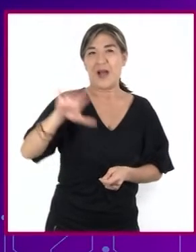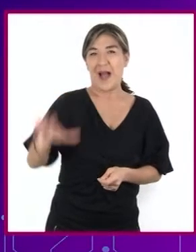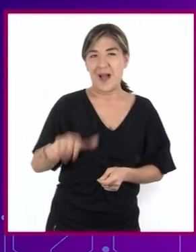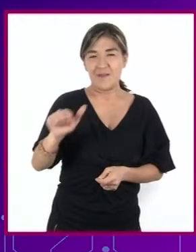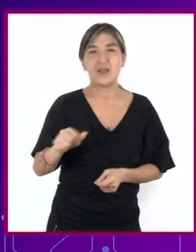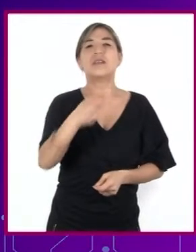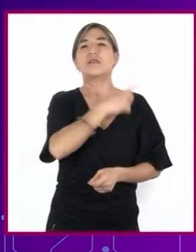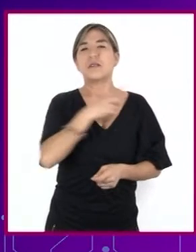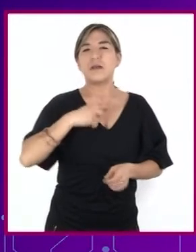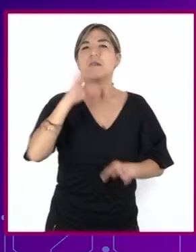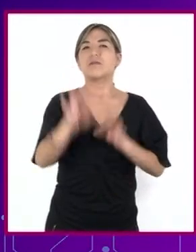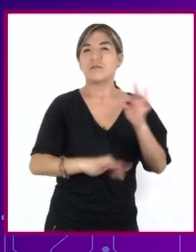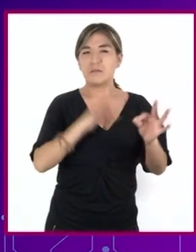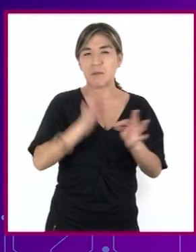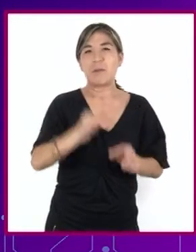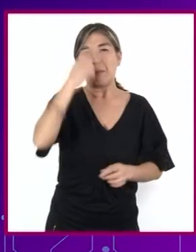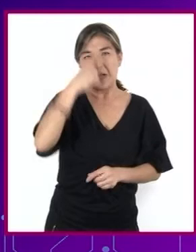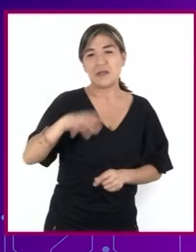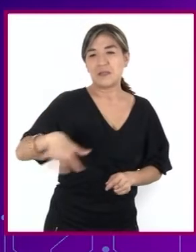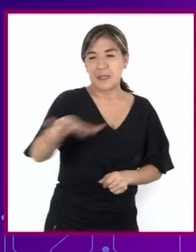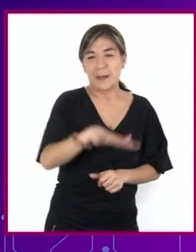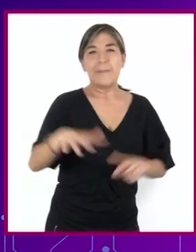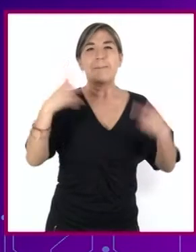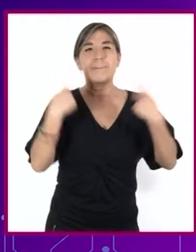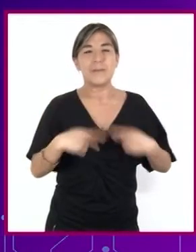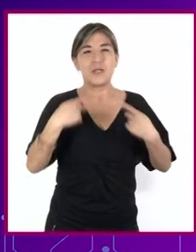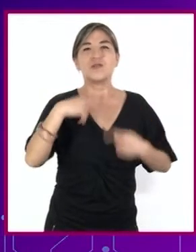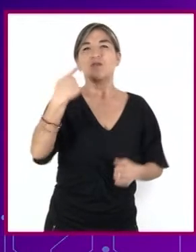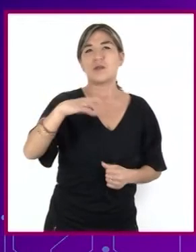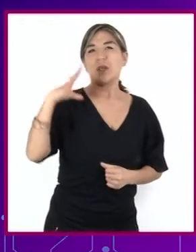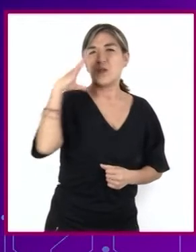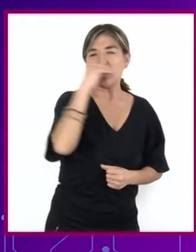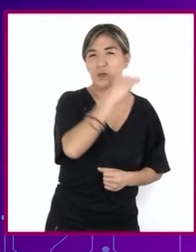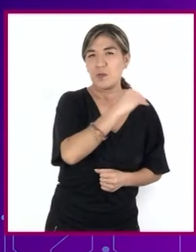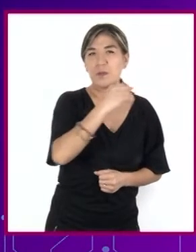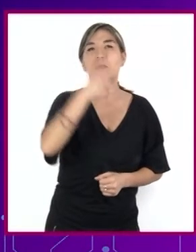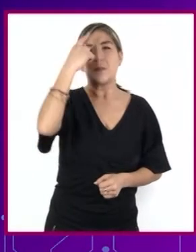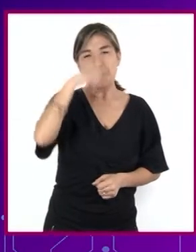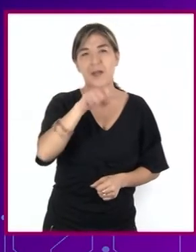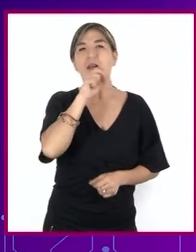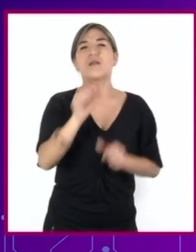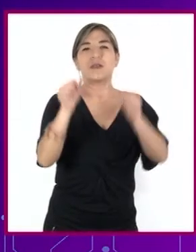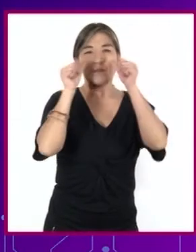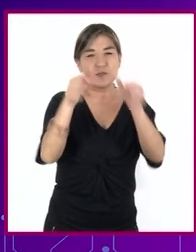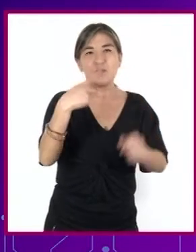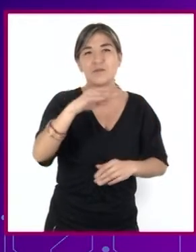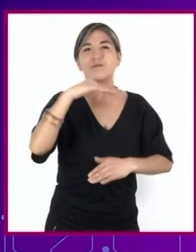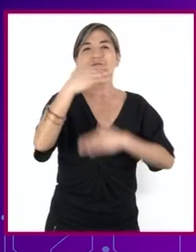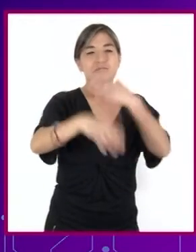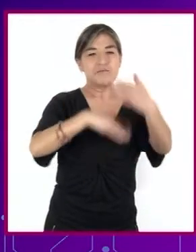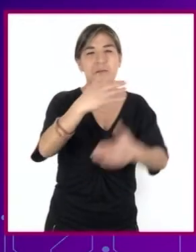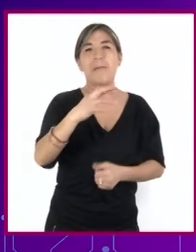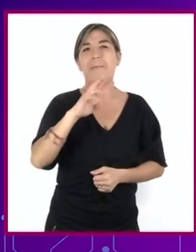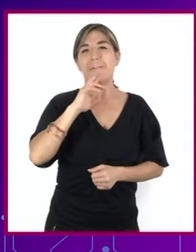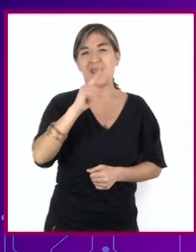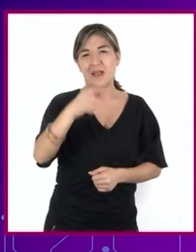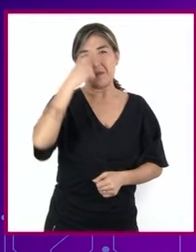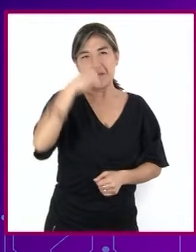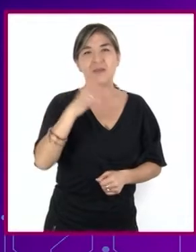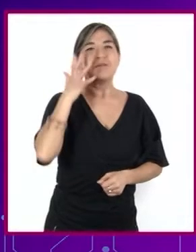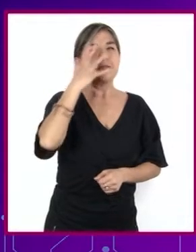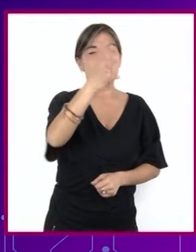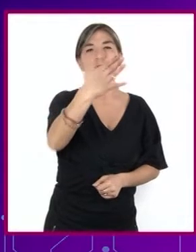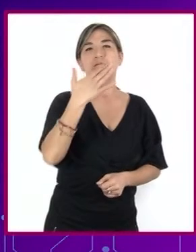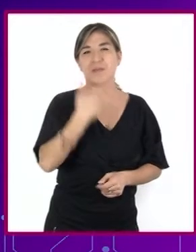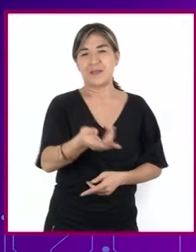se comprometen a velar por la preservación de las tribus nativas y para atender a la mejora de las condiciones de su moral y el